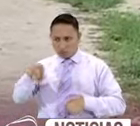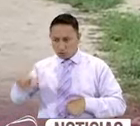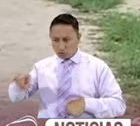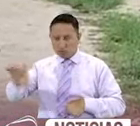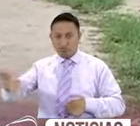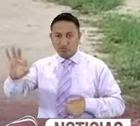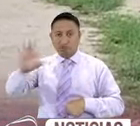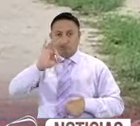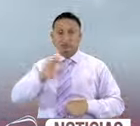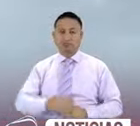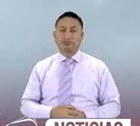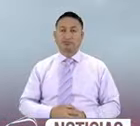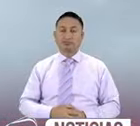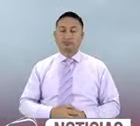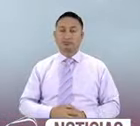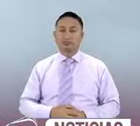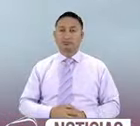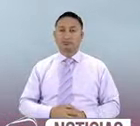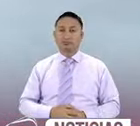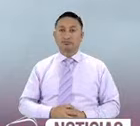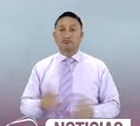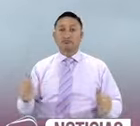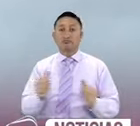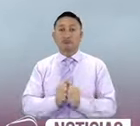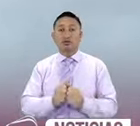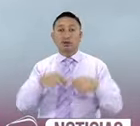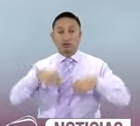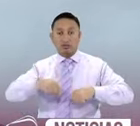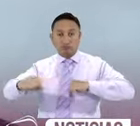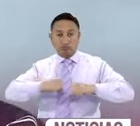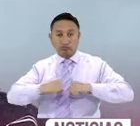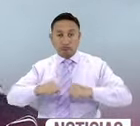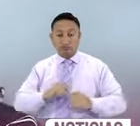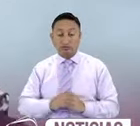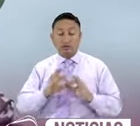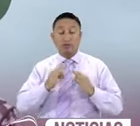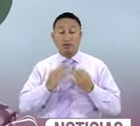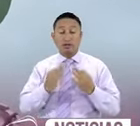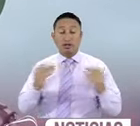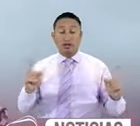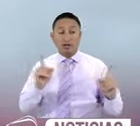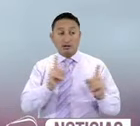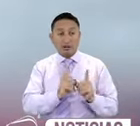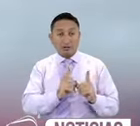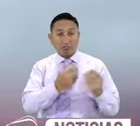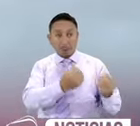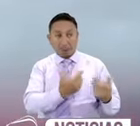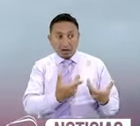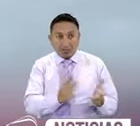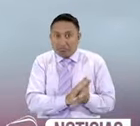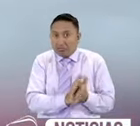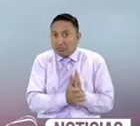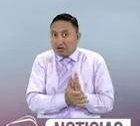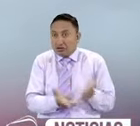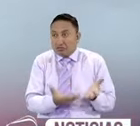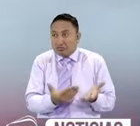violenta. Estamos con las unidades trabajando en aquello, con los familiares. Hasta el momento no tenemos información que nos permita corroborar